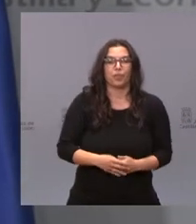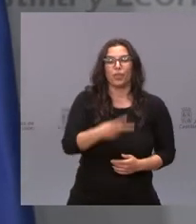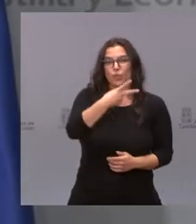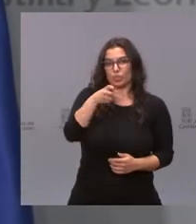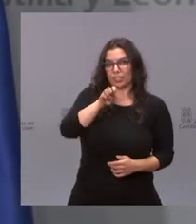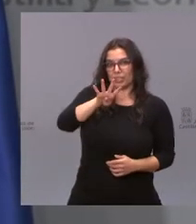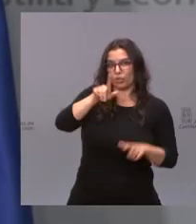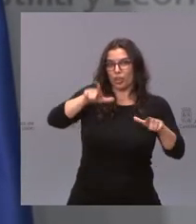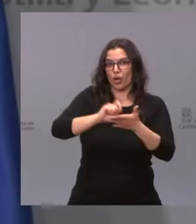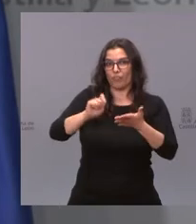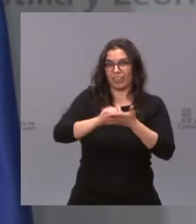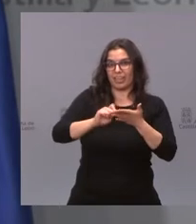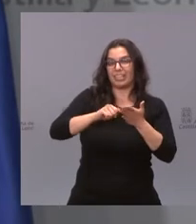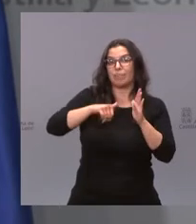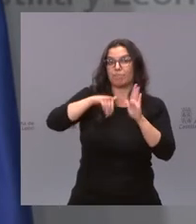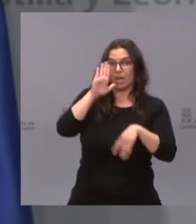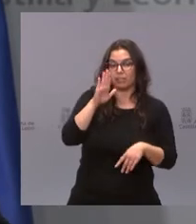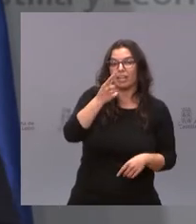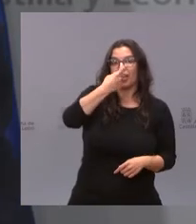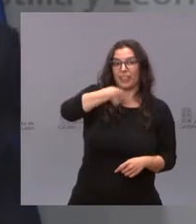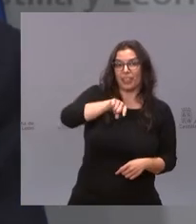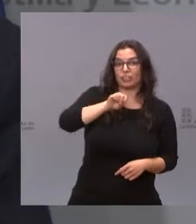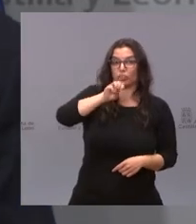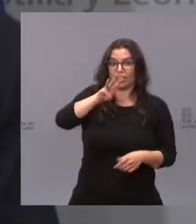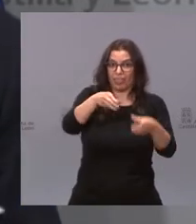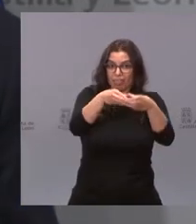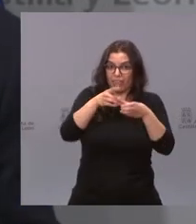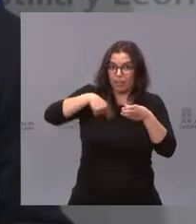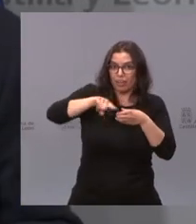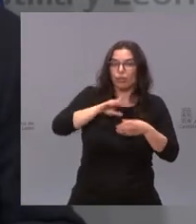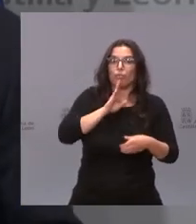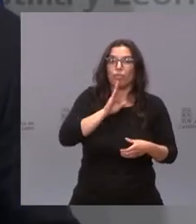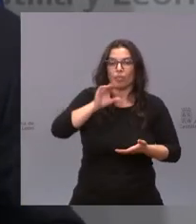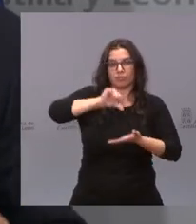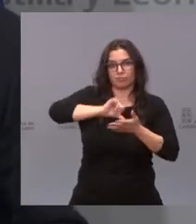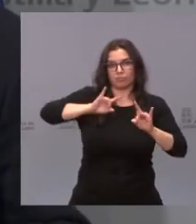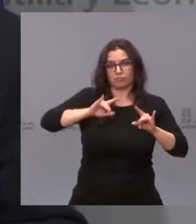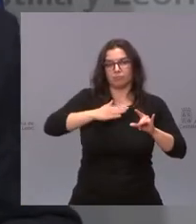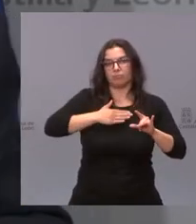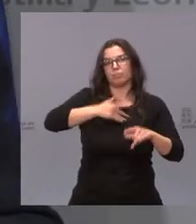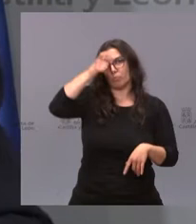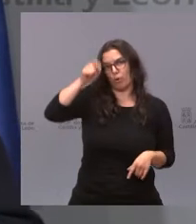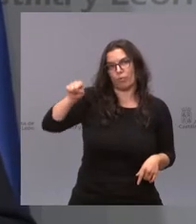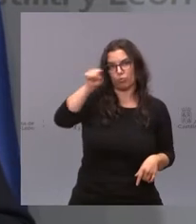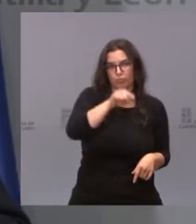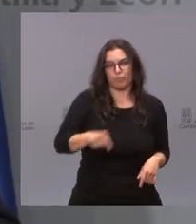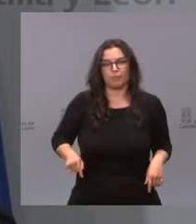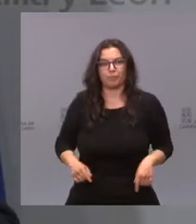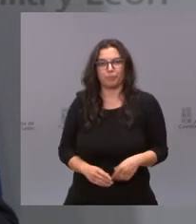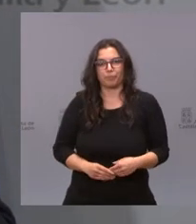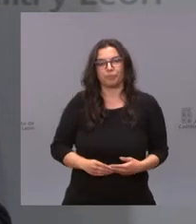214 oficinas autonómicas, 113 de las cuales se encuentran en nuestro entorno rural.